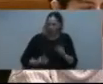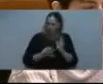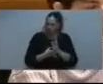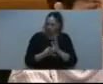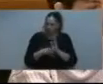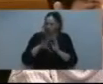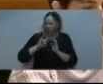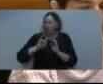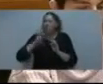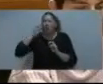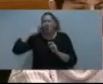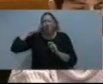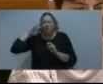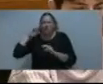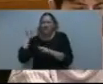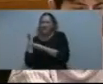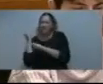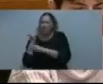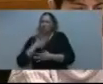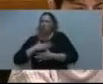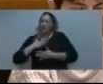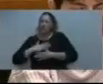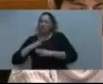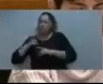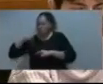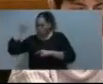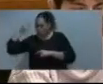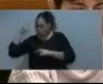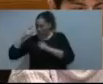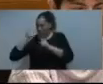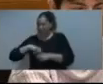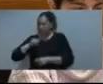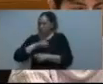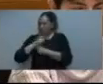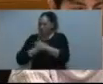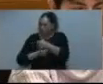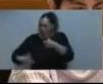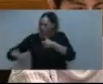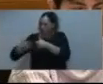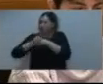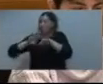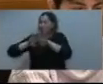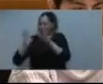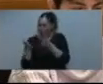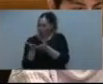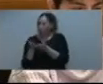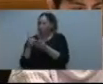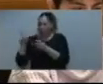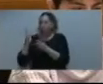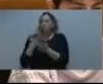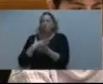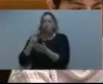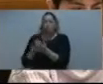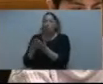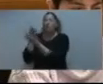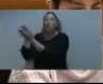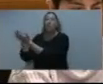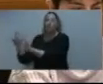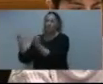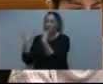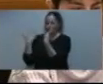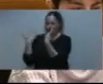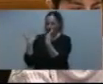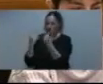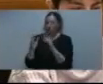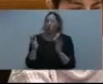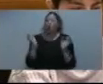descuide usted los expertos del Instituto del Patrimonio Cultural de España, que están a la cabeza del mundo, y no sería malo recurrir a ellos, expertos internacionales. Consenso